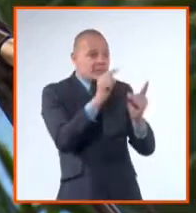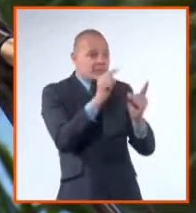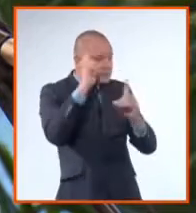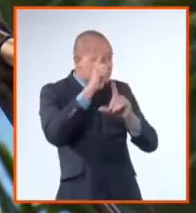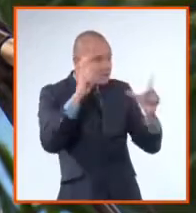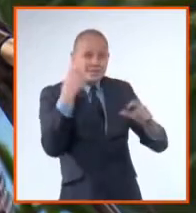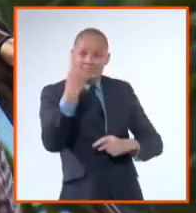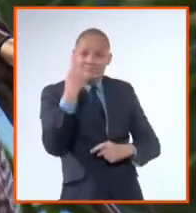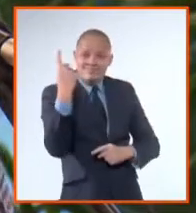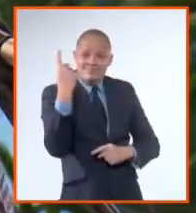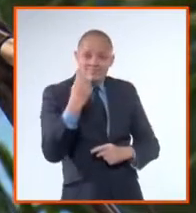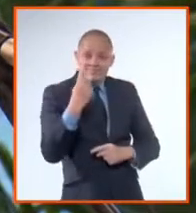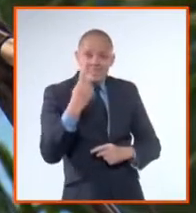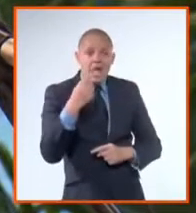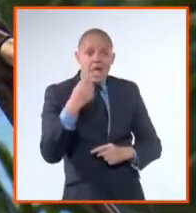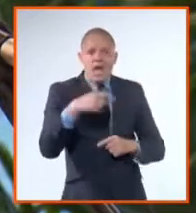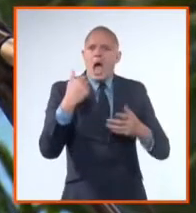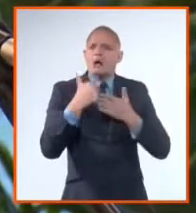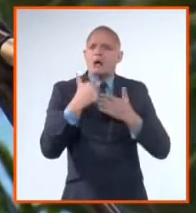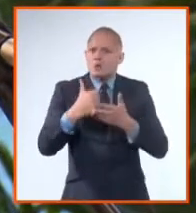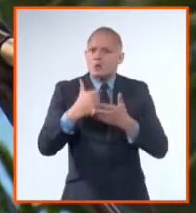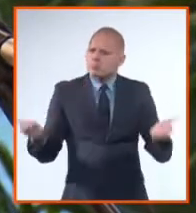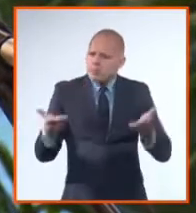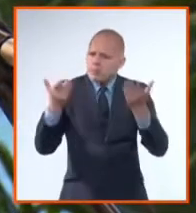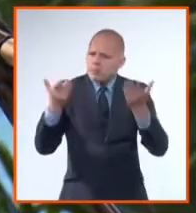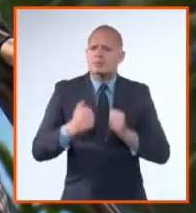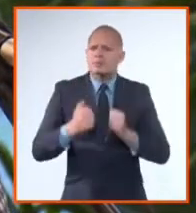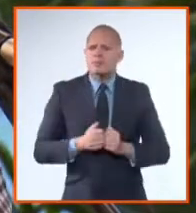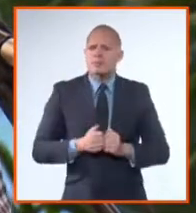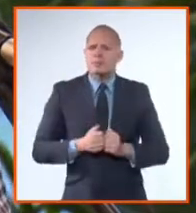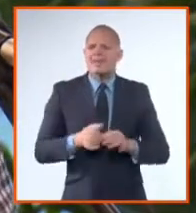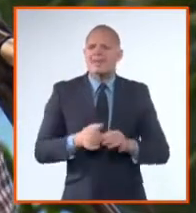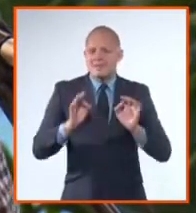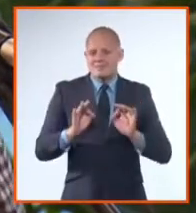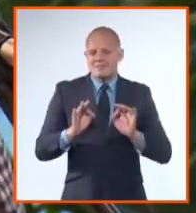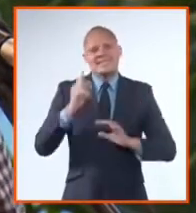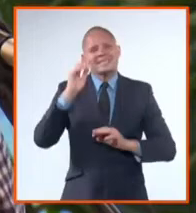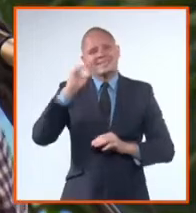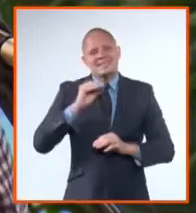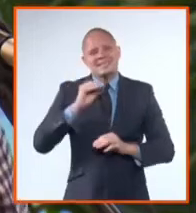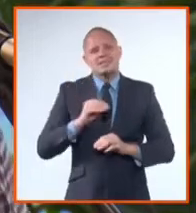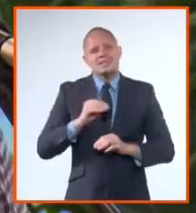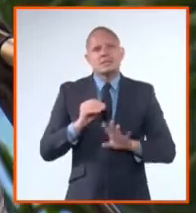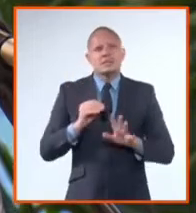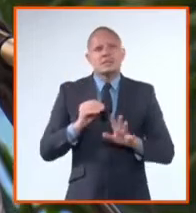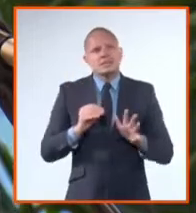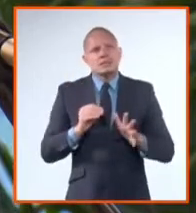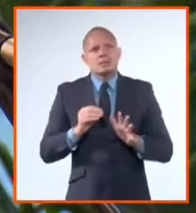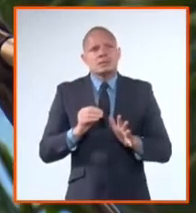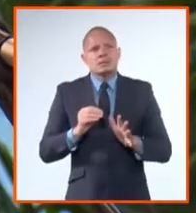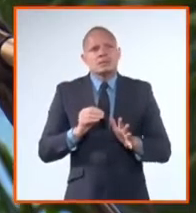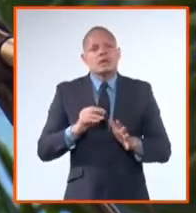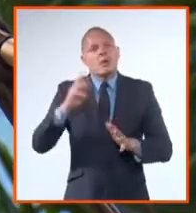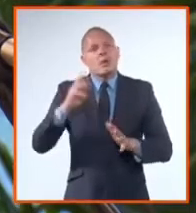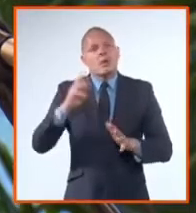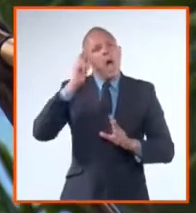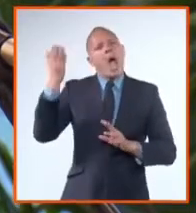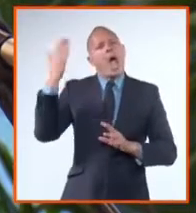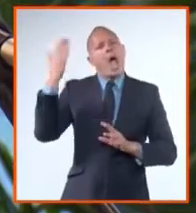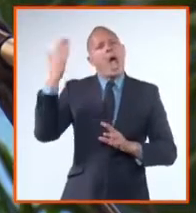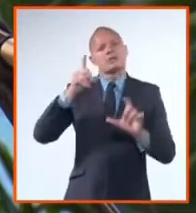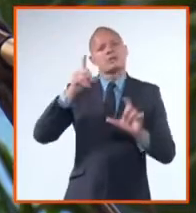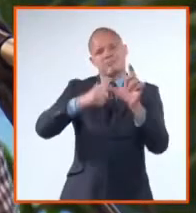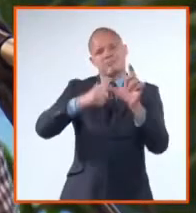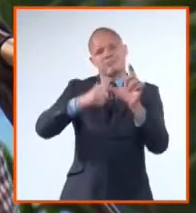institucional. Creo que una de las asignaturas pendientes que tuvo el socialismo fue precisamente que no hacía el socialismo, el que se disolvió, el que